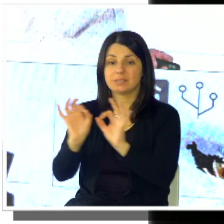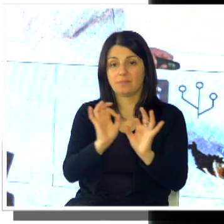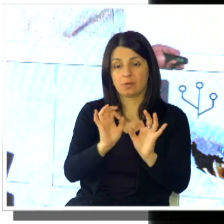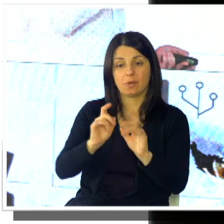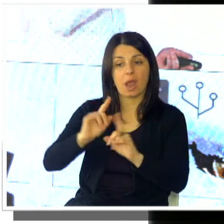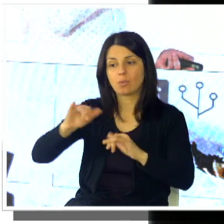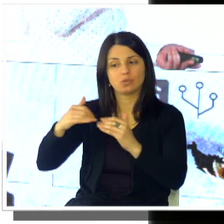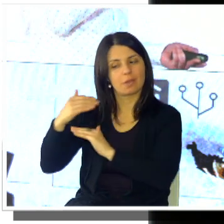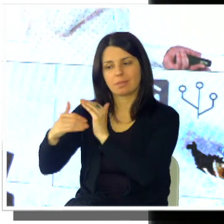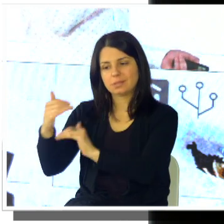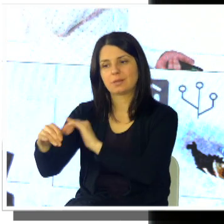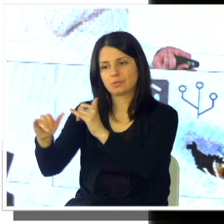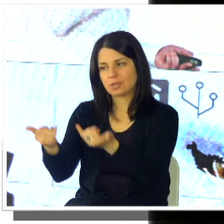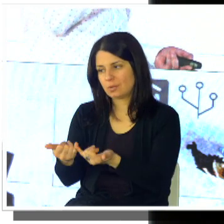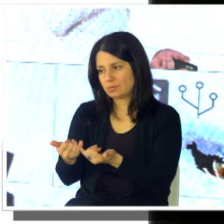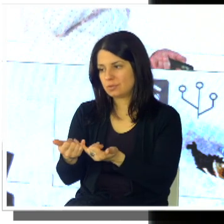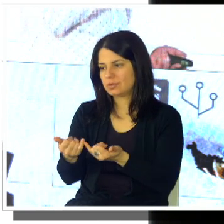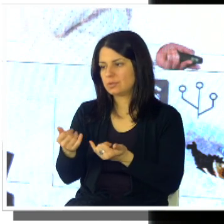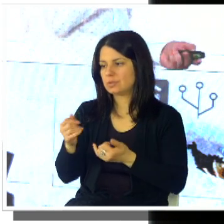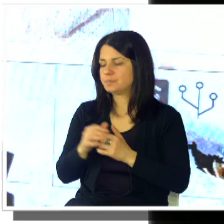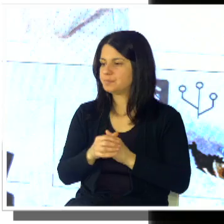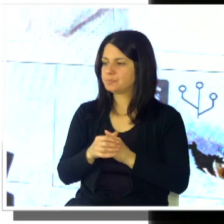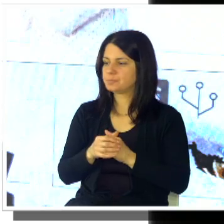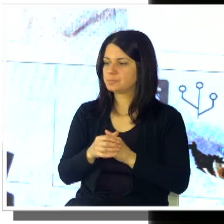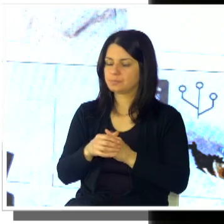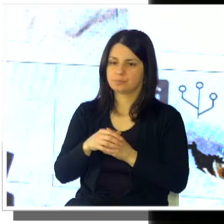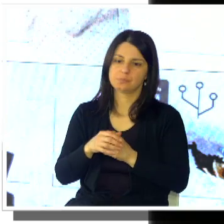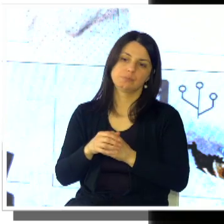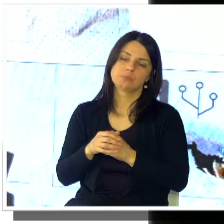desarrollados, en particular Ultralight, MQTT y el